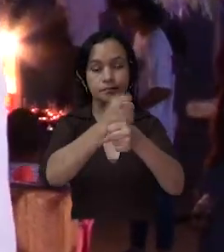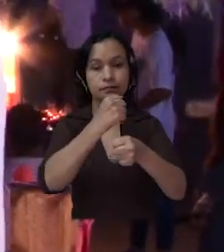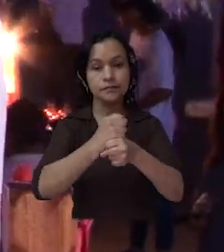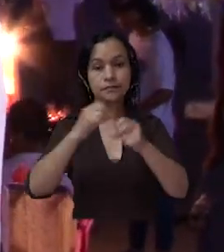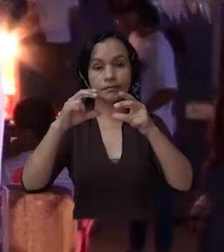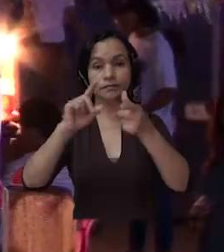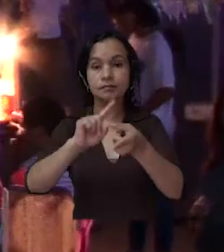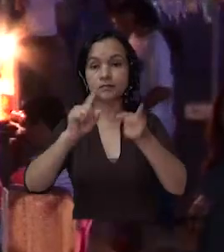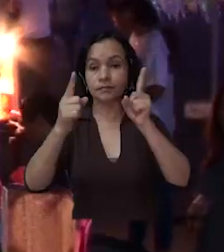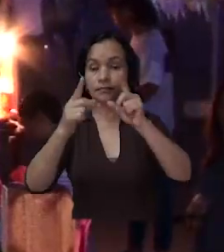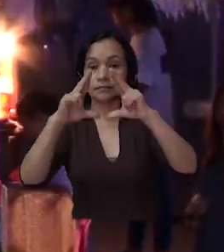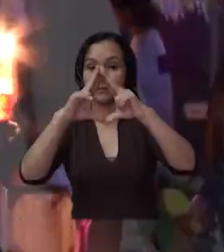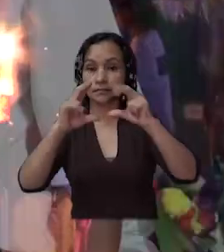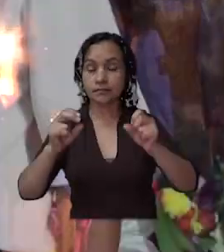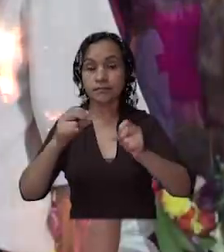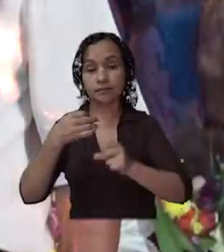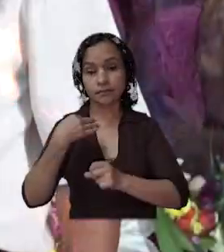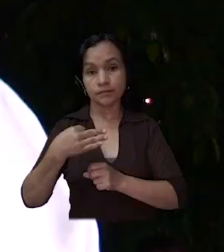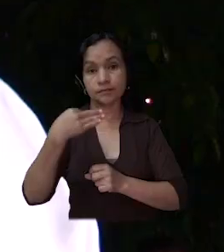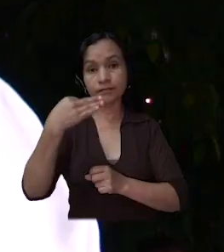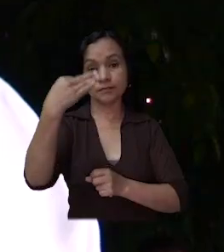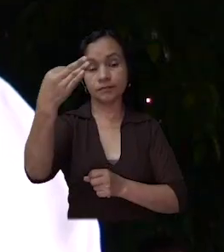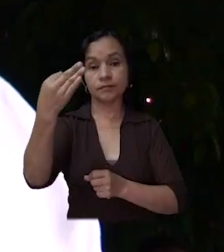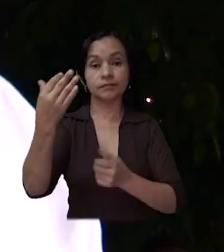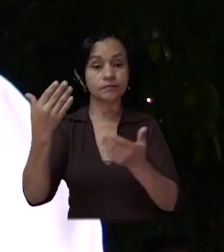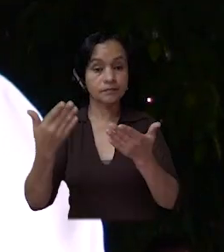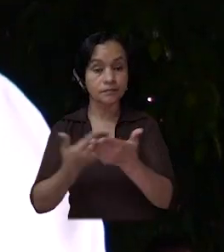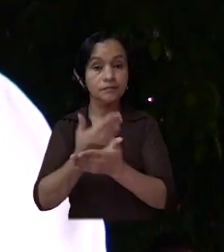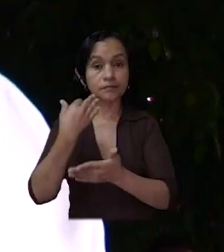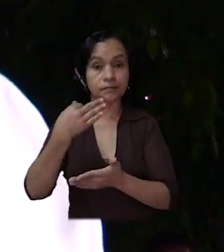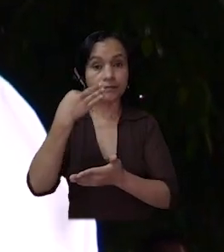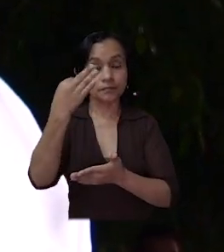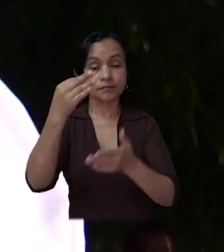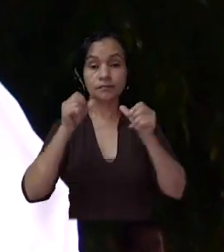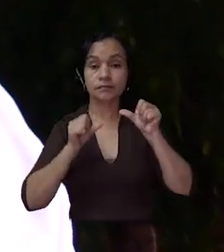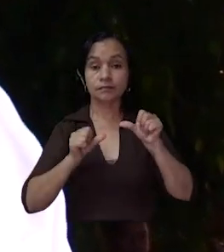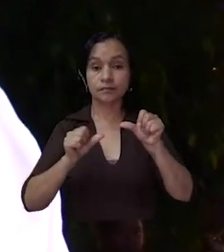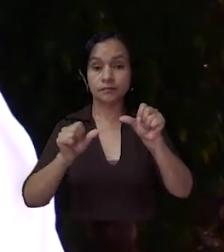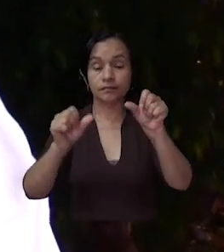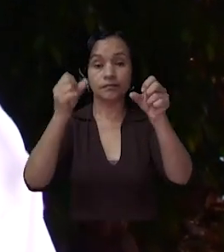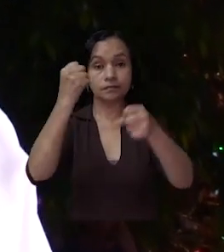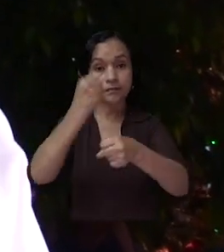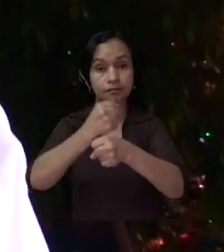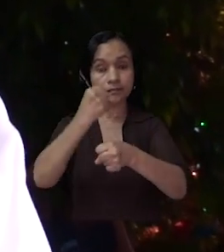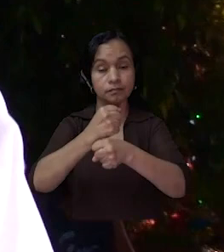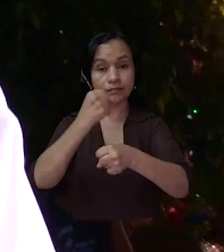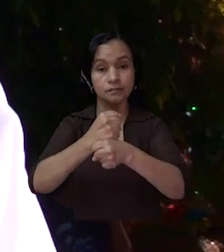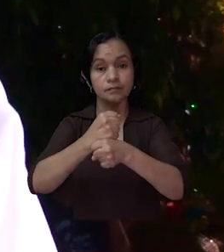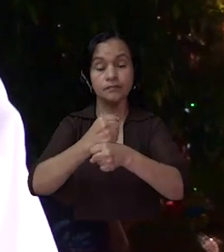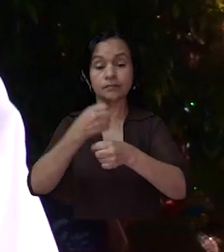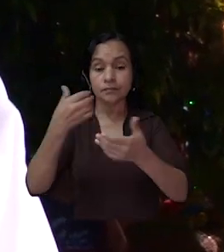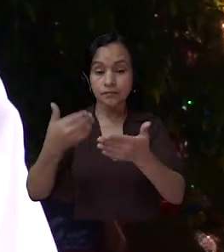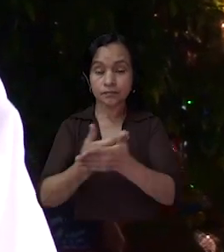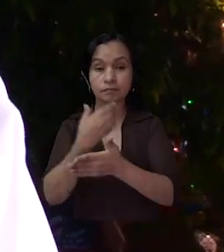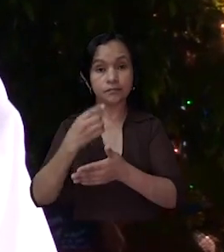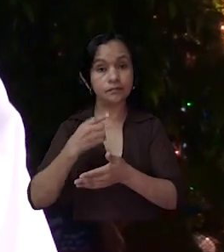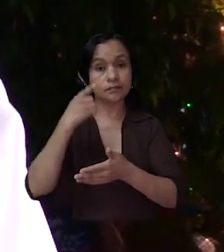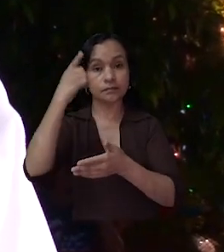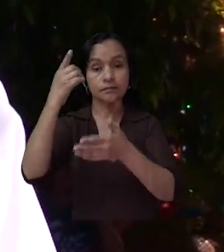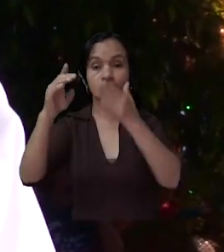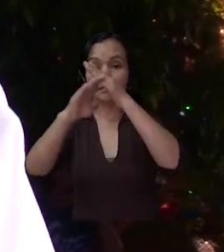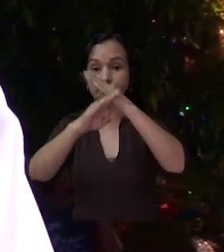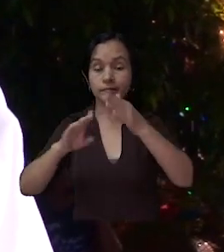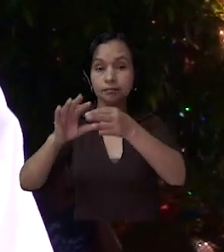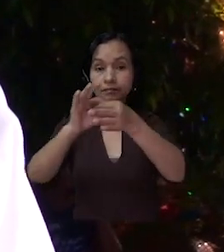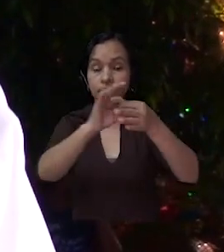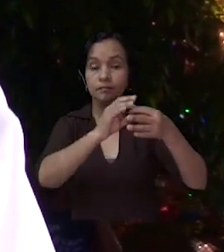país hacia nuevos futuros, hacia nuevos horizontes, para seguir avanzando en estas rutas de prosperidad, de reconciliación